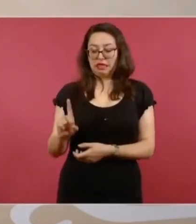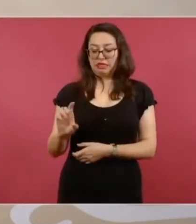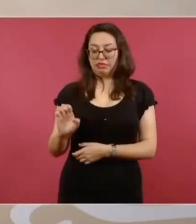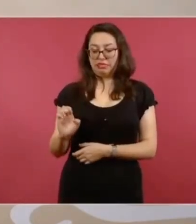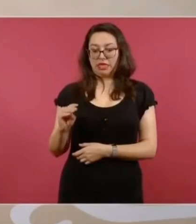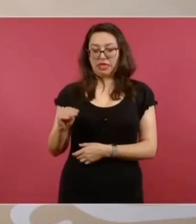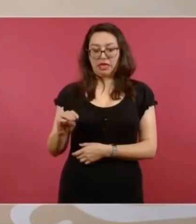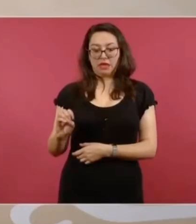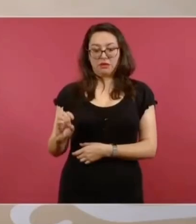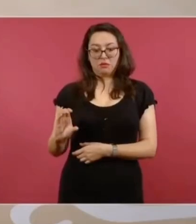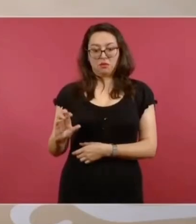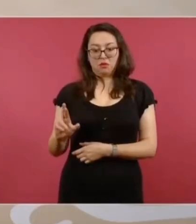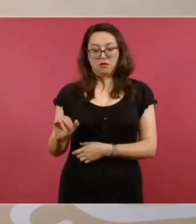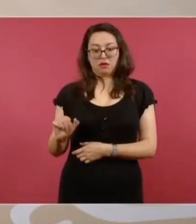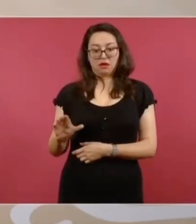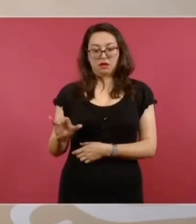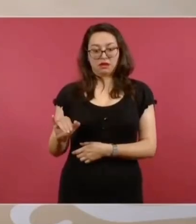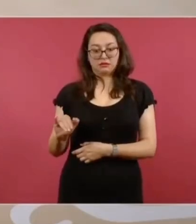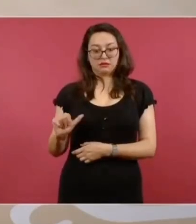porque si es real,